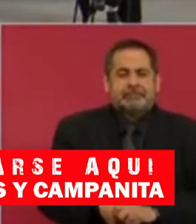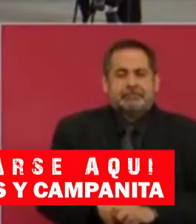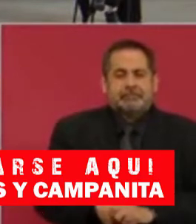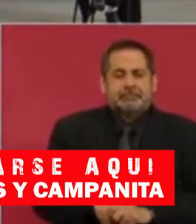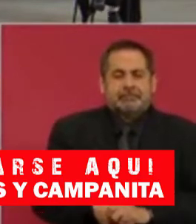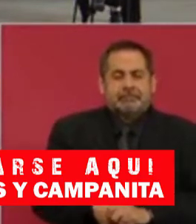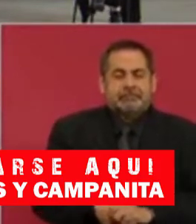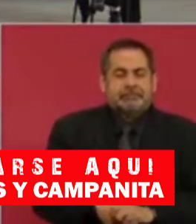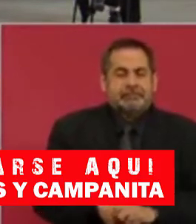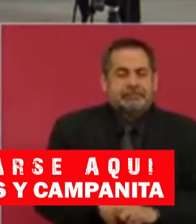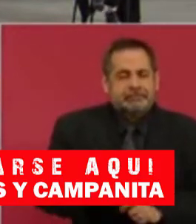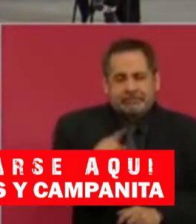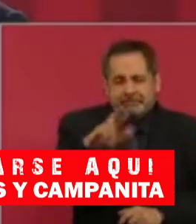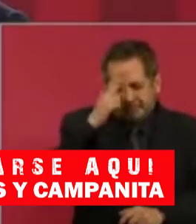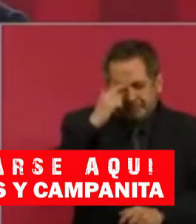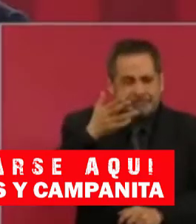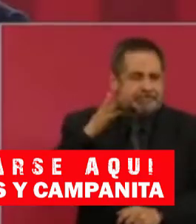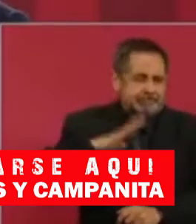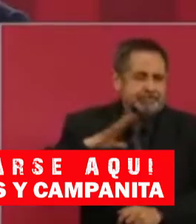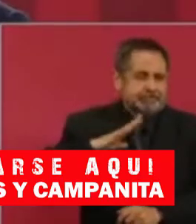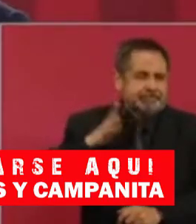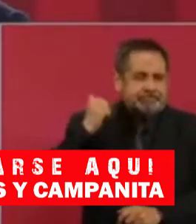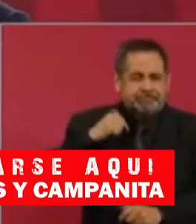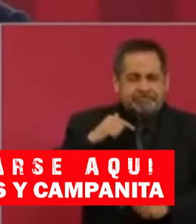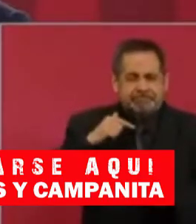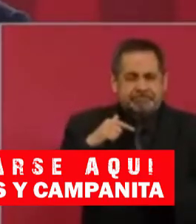había un almirante,